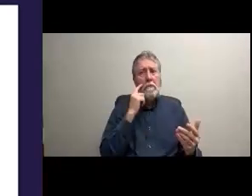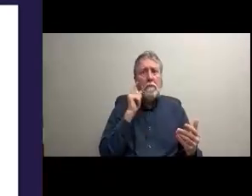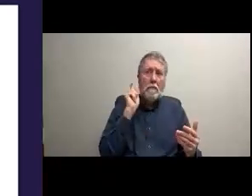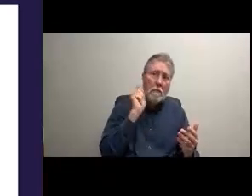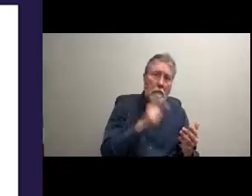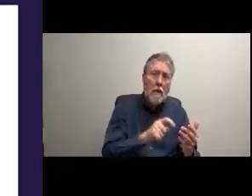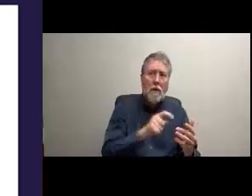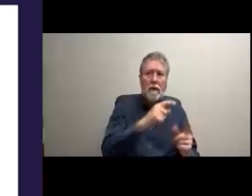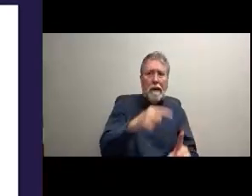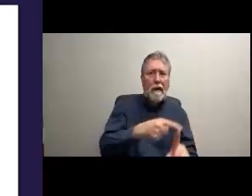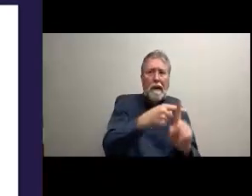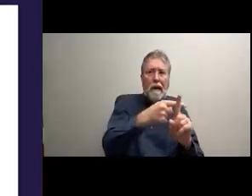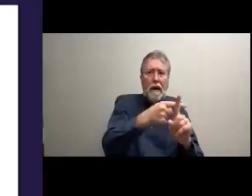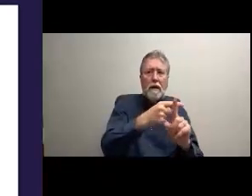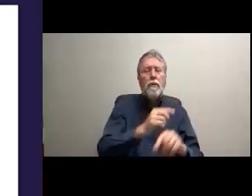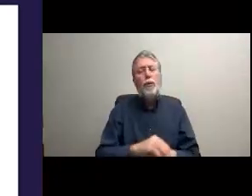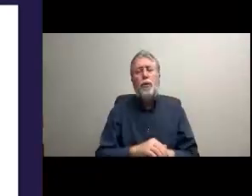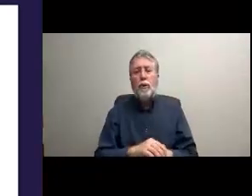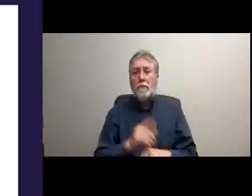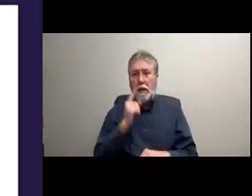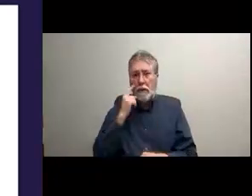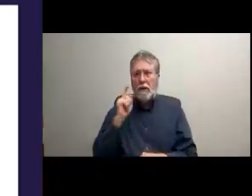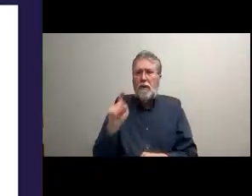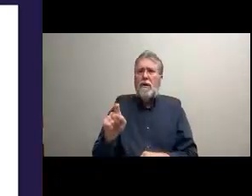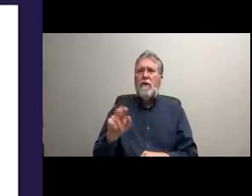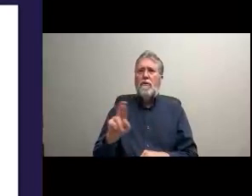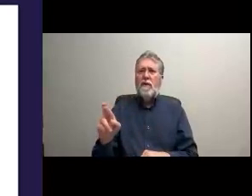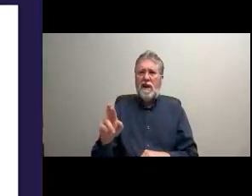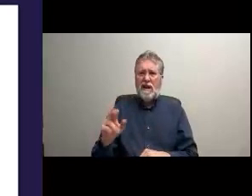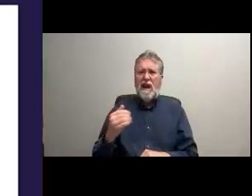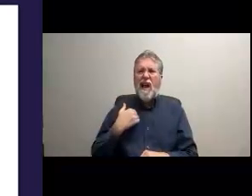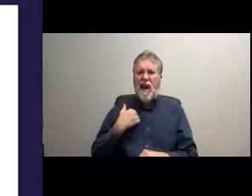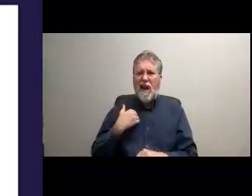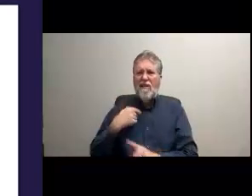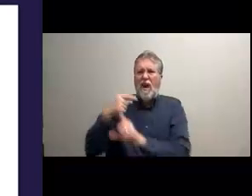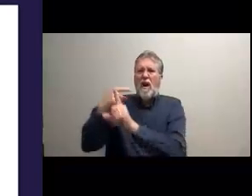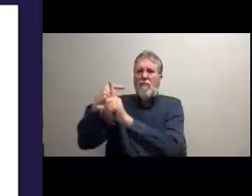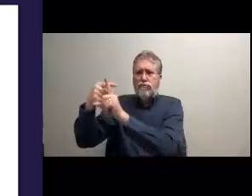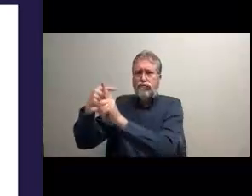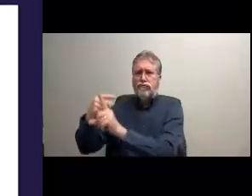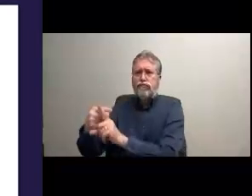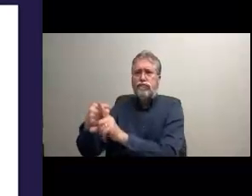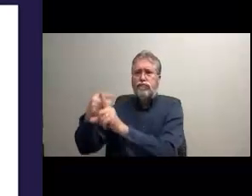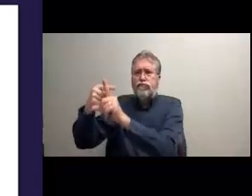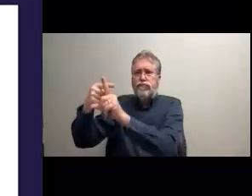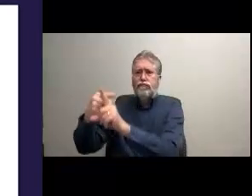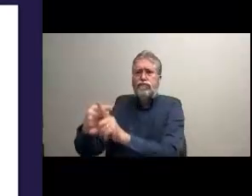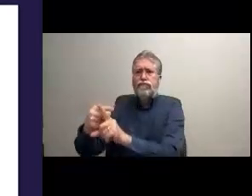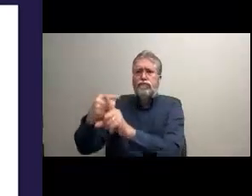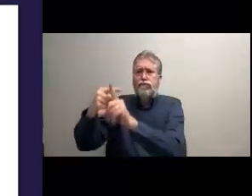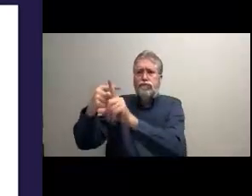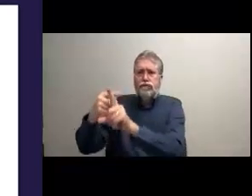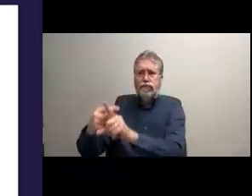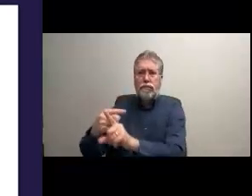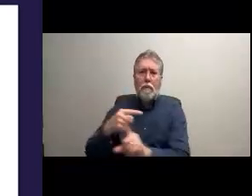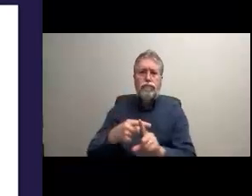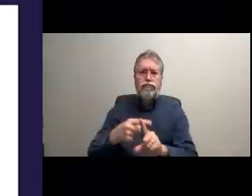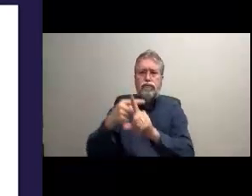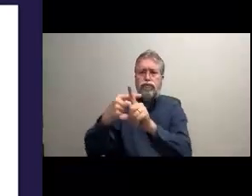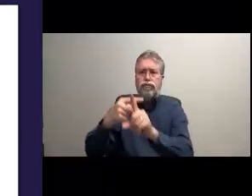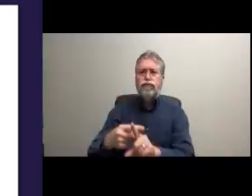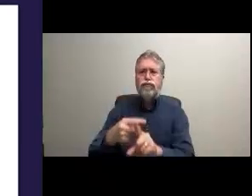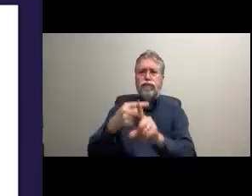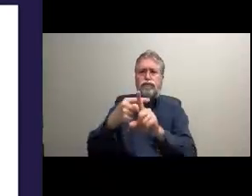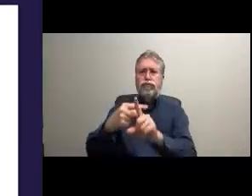derecha. Se pueden distinguir claramente valores más oscuros de lo habitual, y están agrupados. Tal vez representan